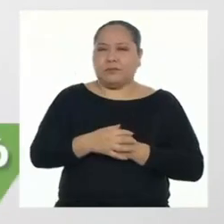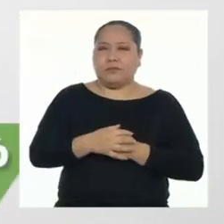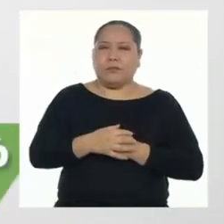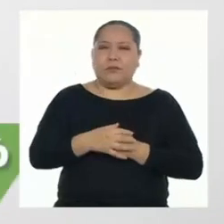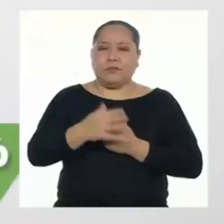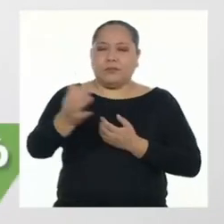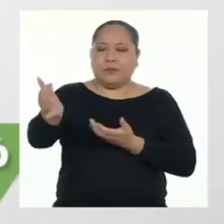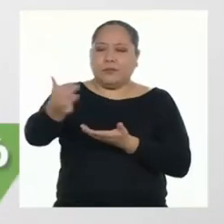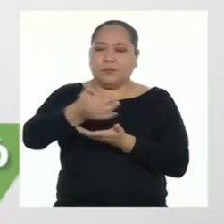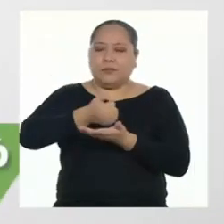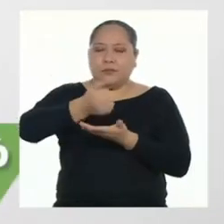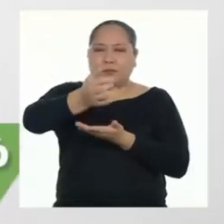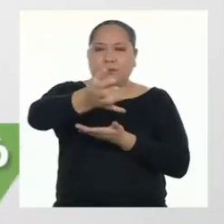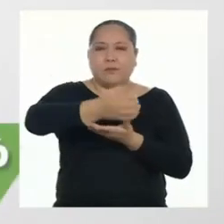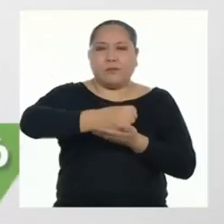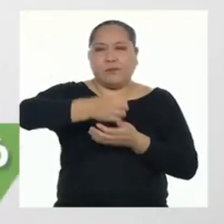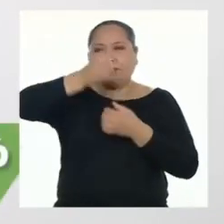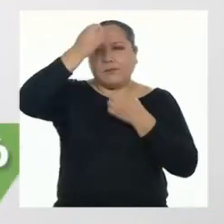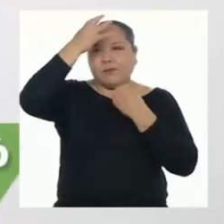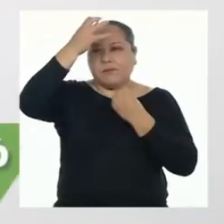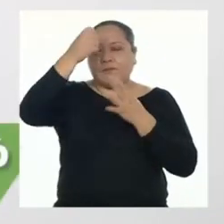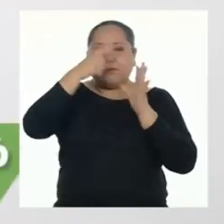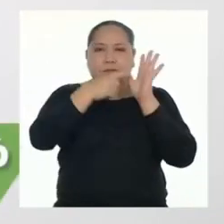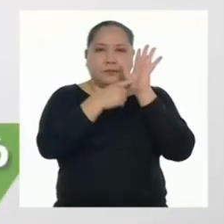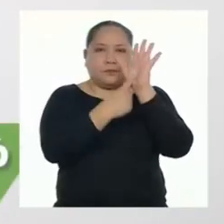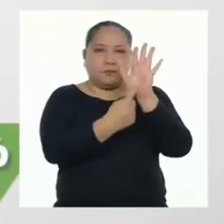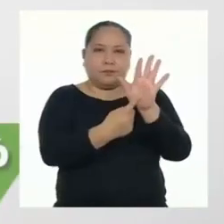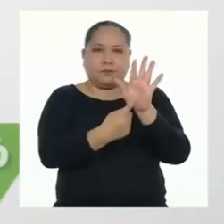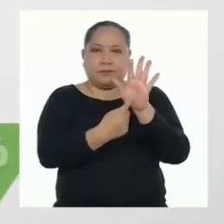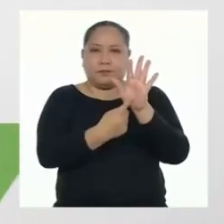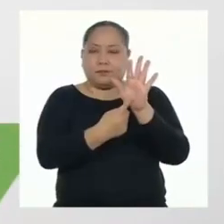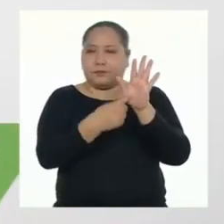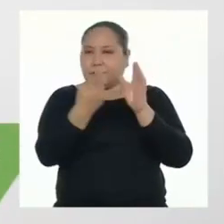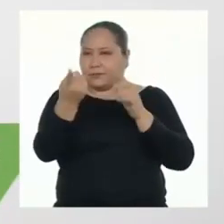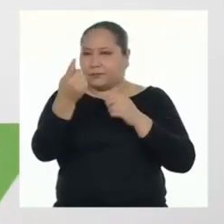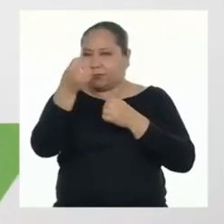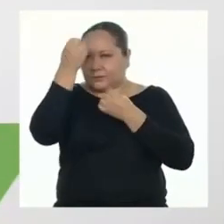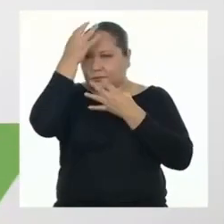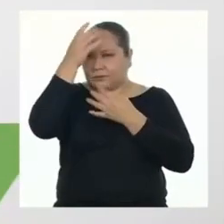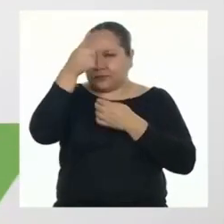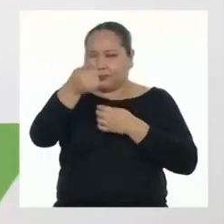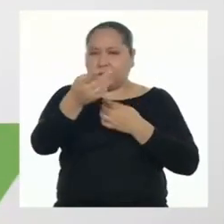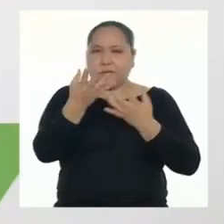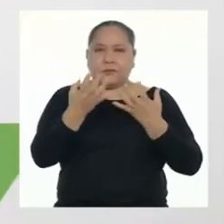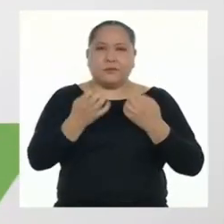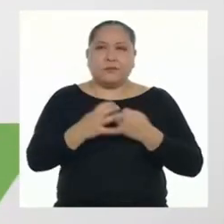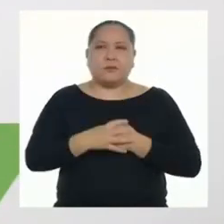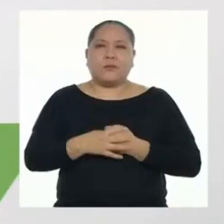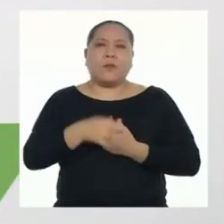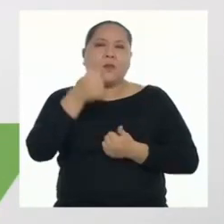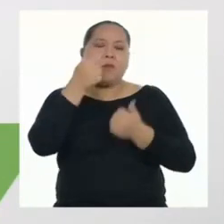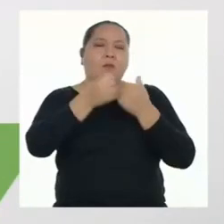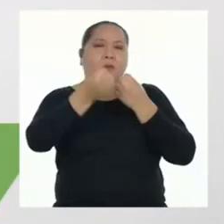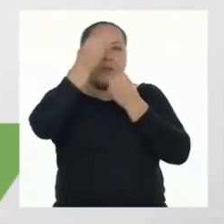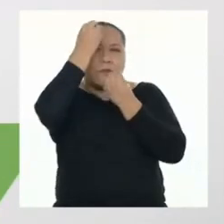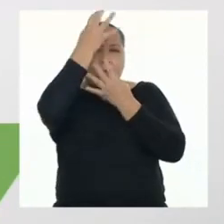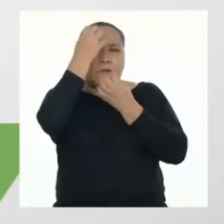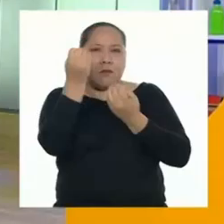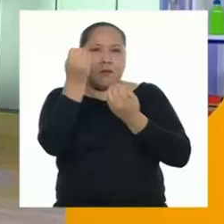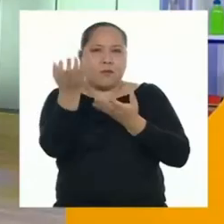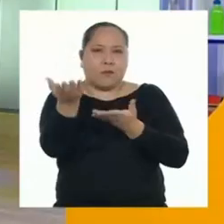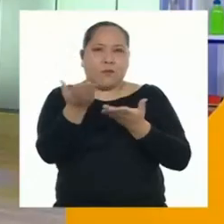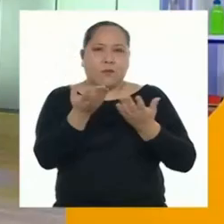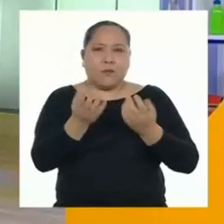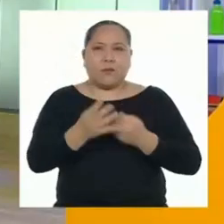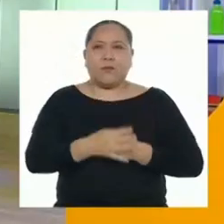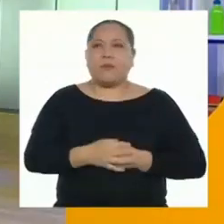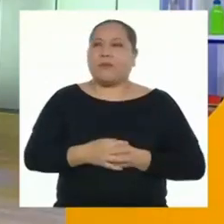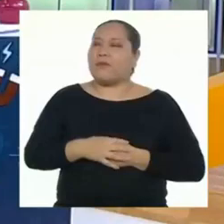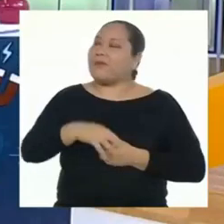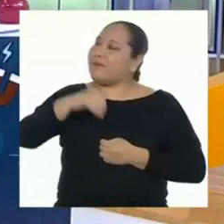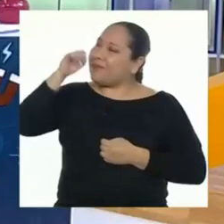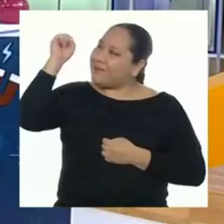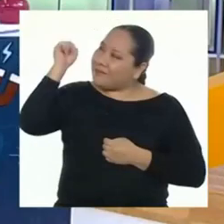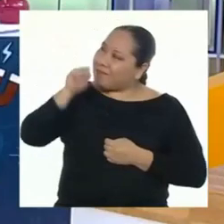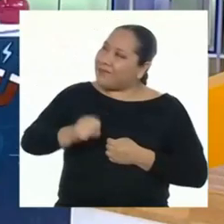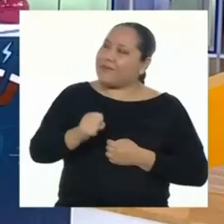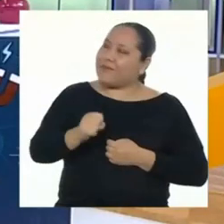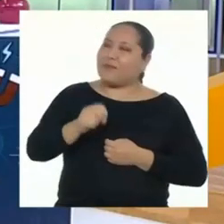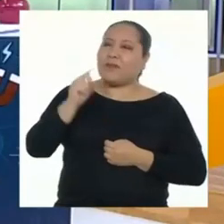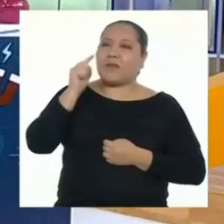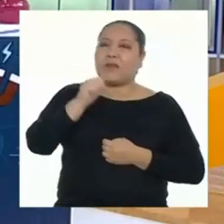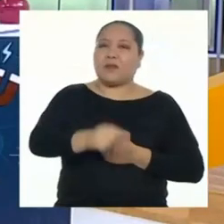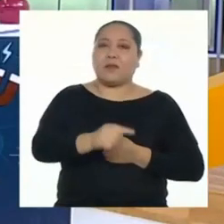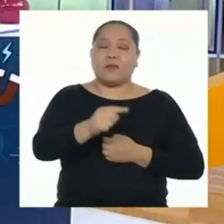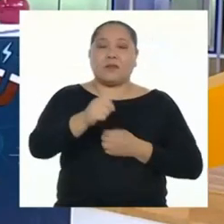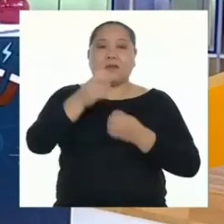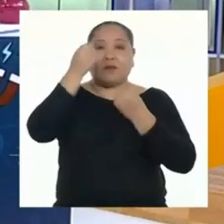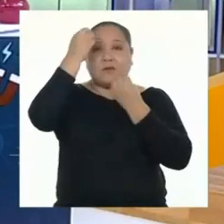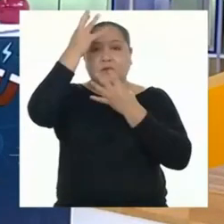¿La recolección de los datos mostró los resultados esperados? ¿Qué información nos dan los resultados obtenidos? ¡Sí! Estos